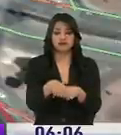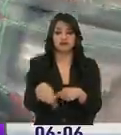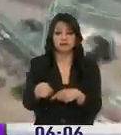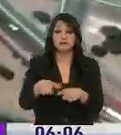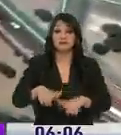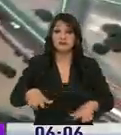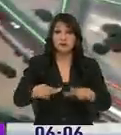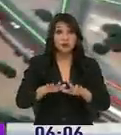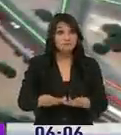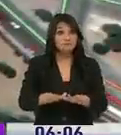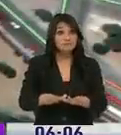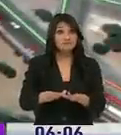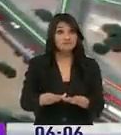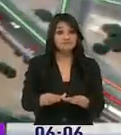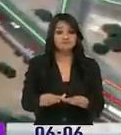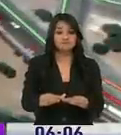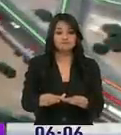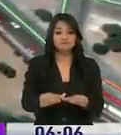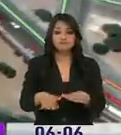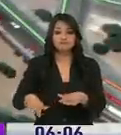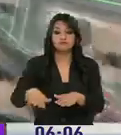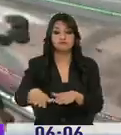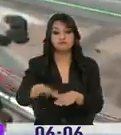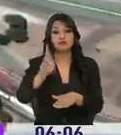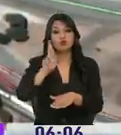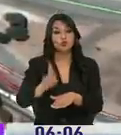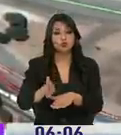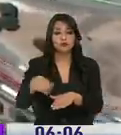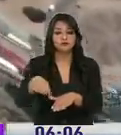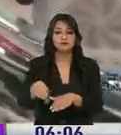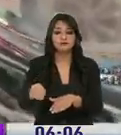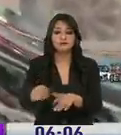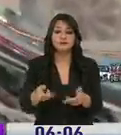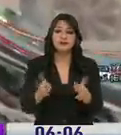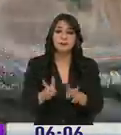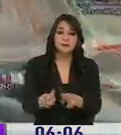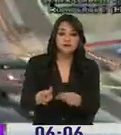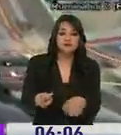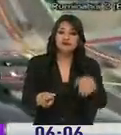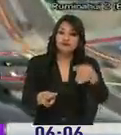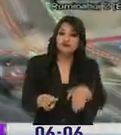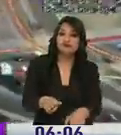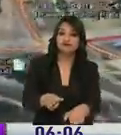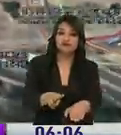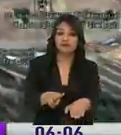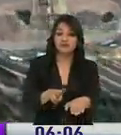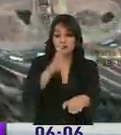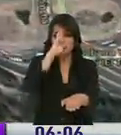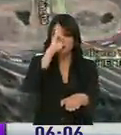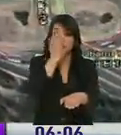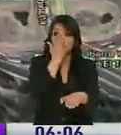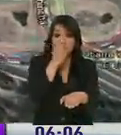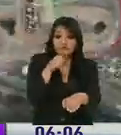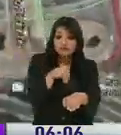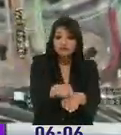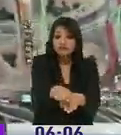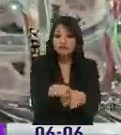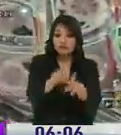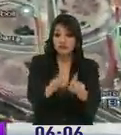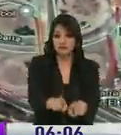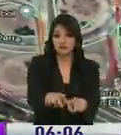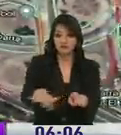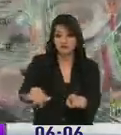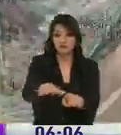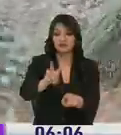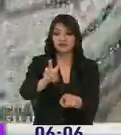zona pues recibe la carga del sur de la ciudad y también de la bajada a la autopista que comunica la autopista al Valle de los